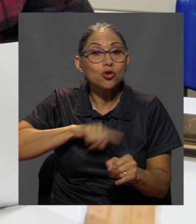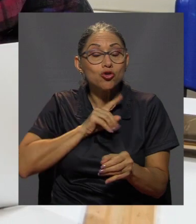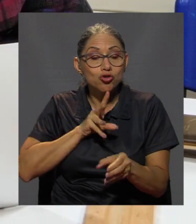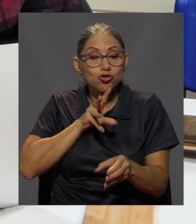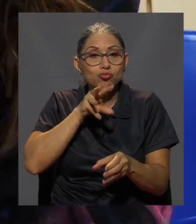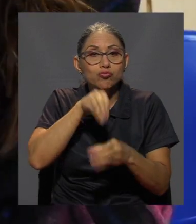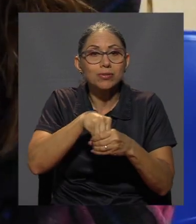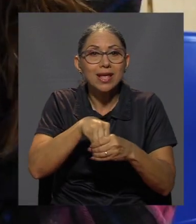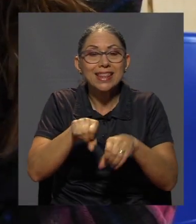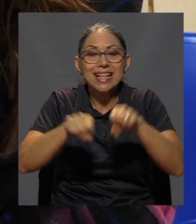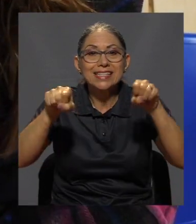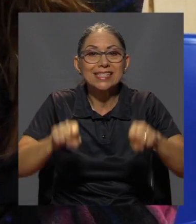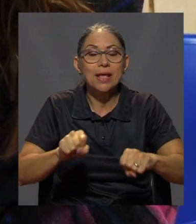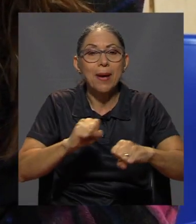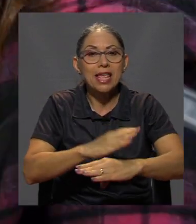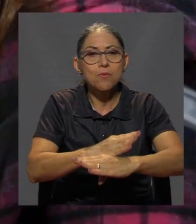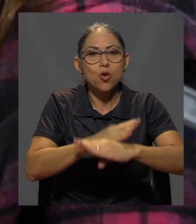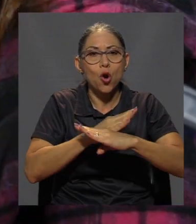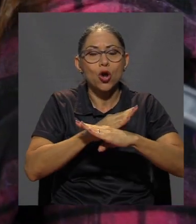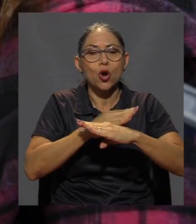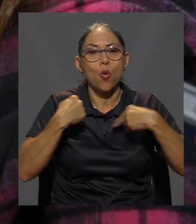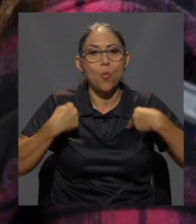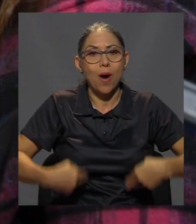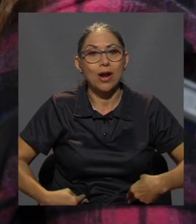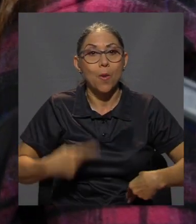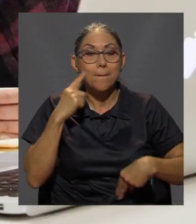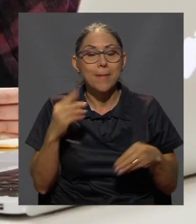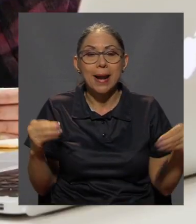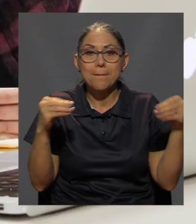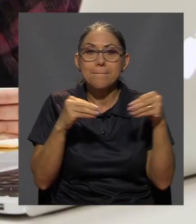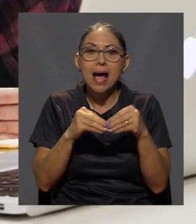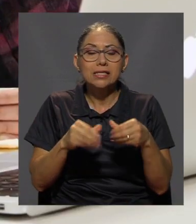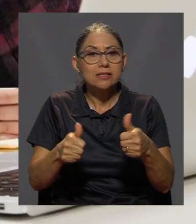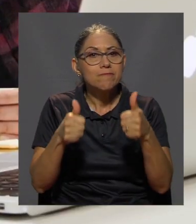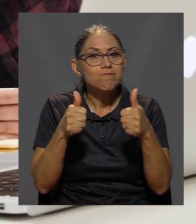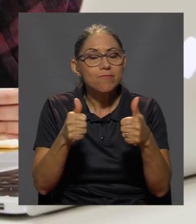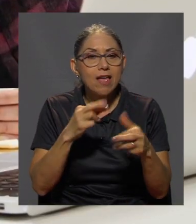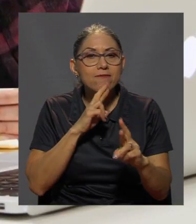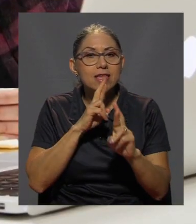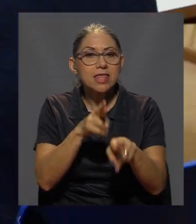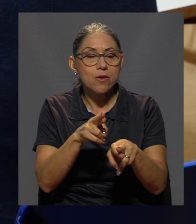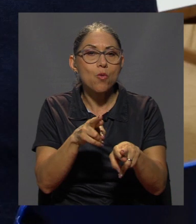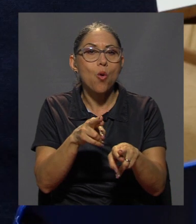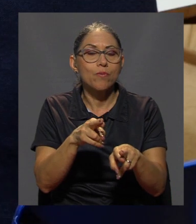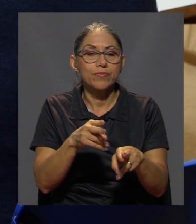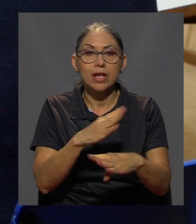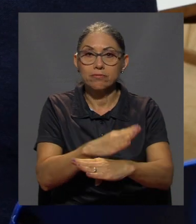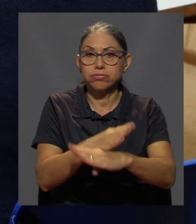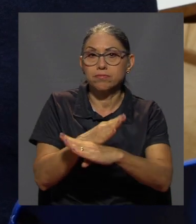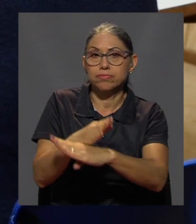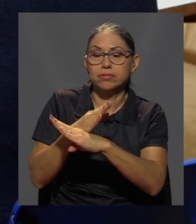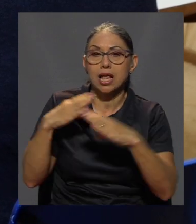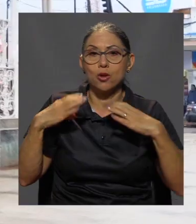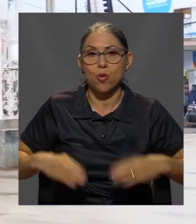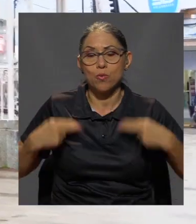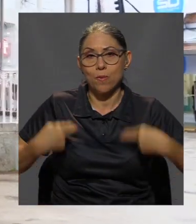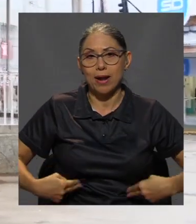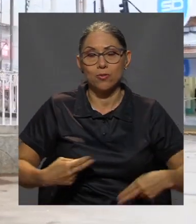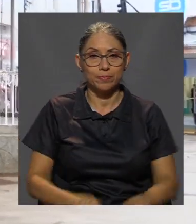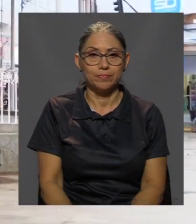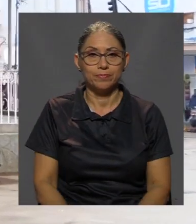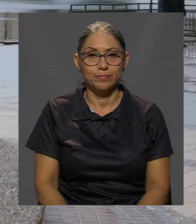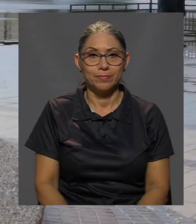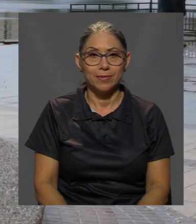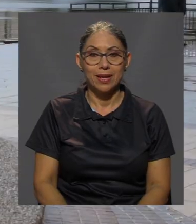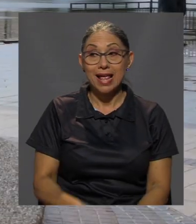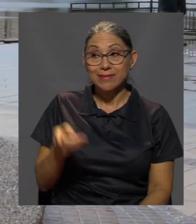un componente del sistema inmunológico humano para poder hacerlo más efectivo para que genere una respuesta inmunológica también en el cuerpo